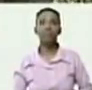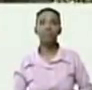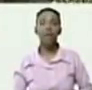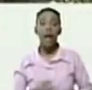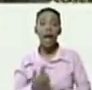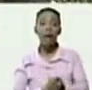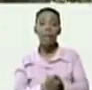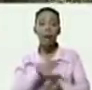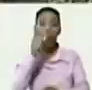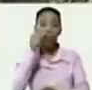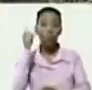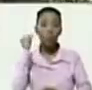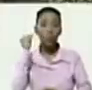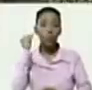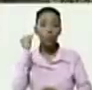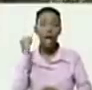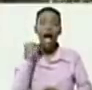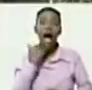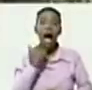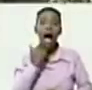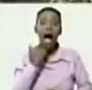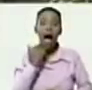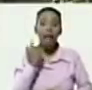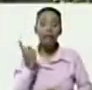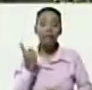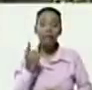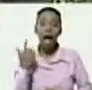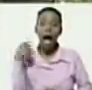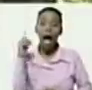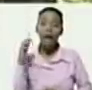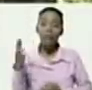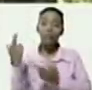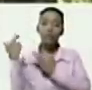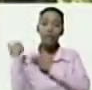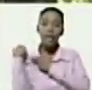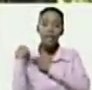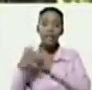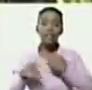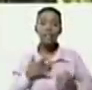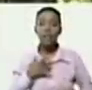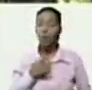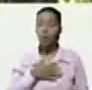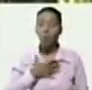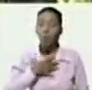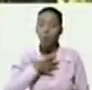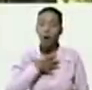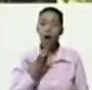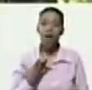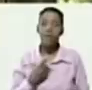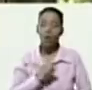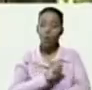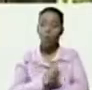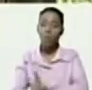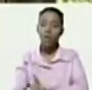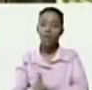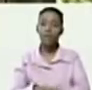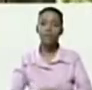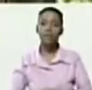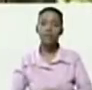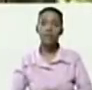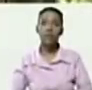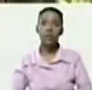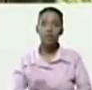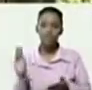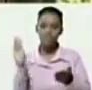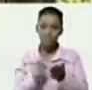Hermanos y hermanas, si alguien tiene una responsabilidad y siente que no puede cumplirla,